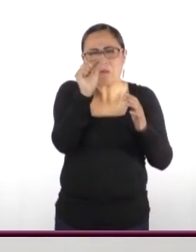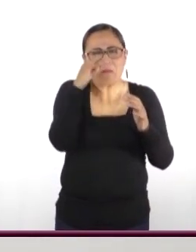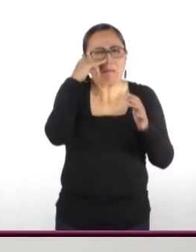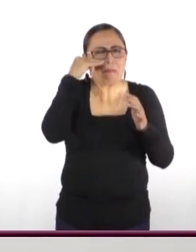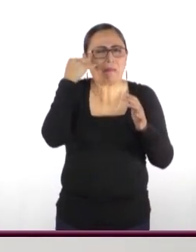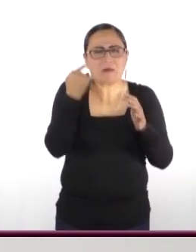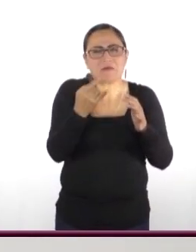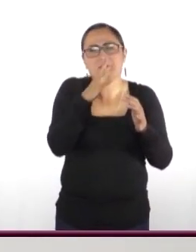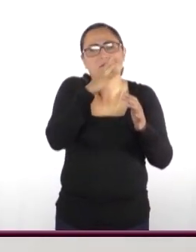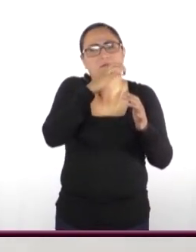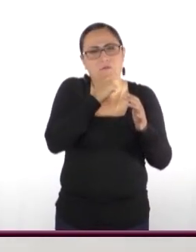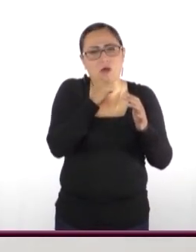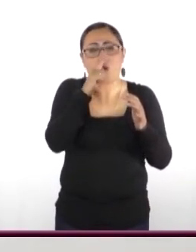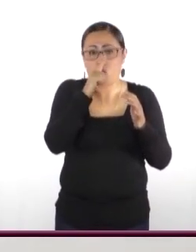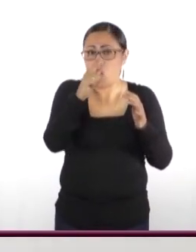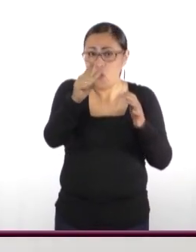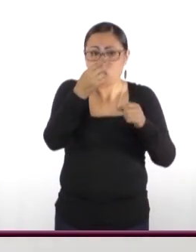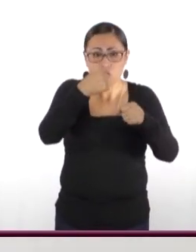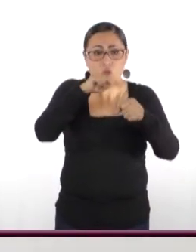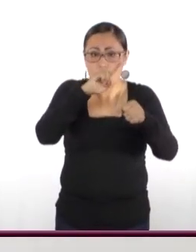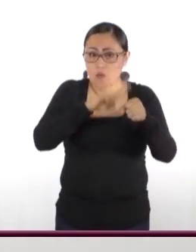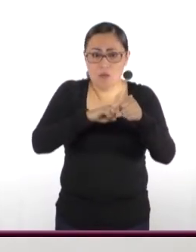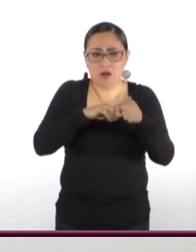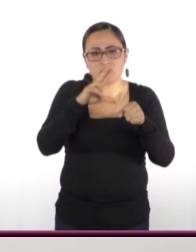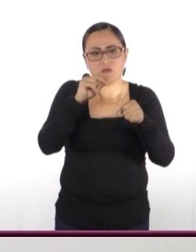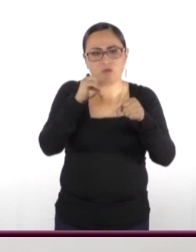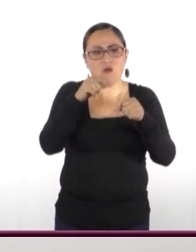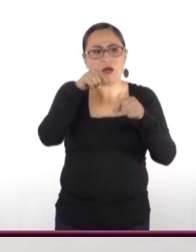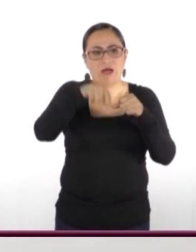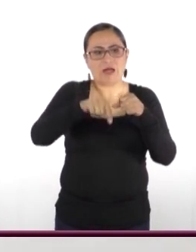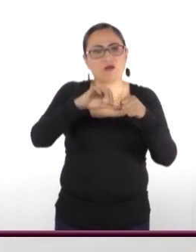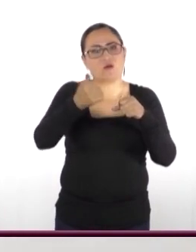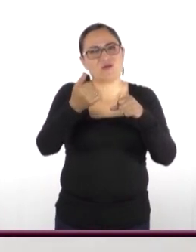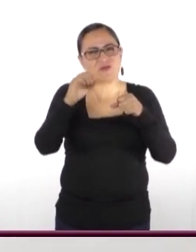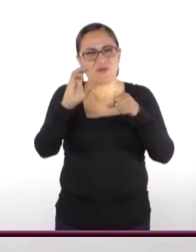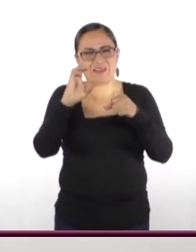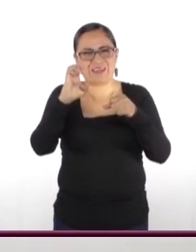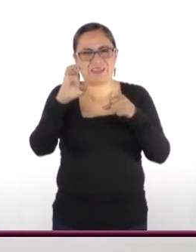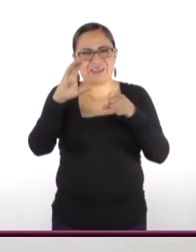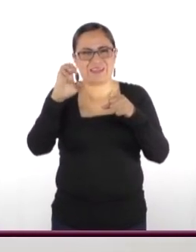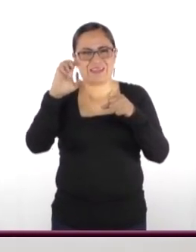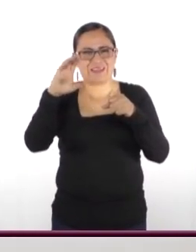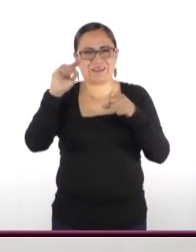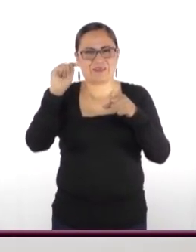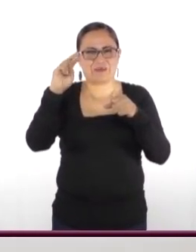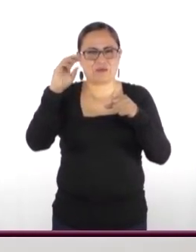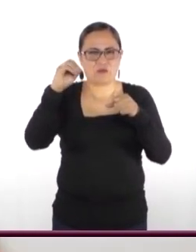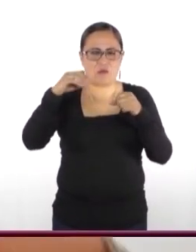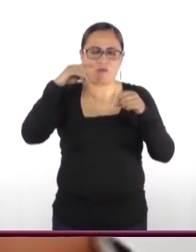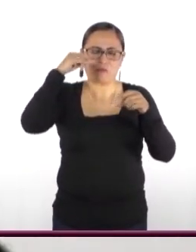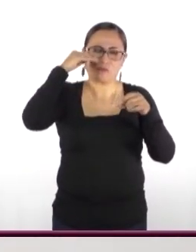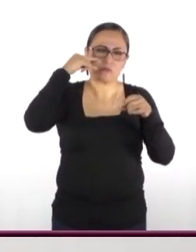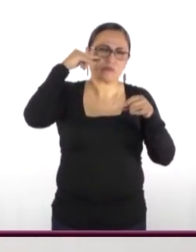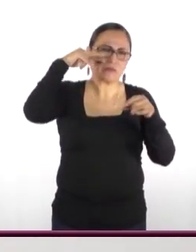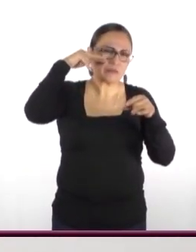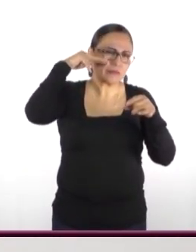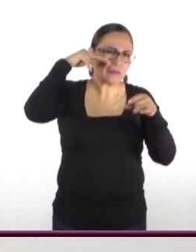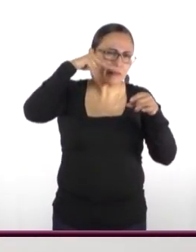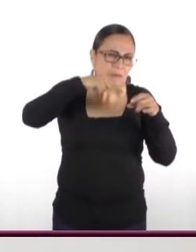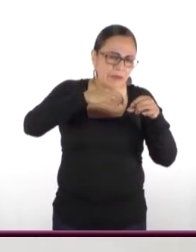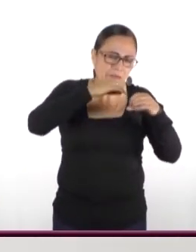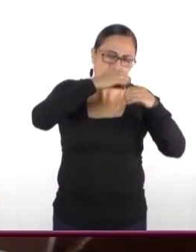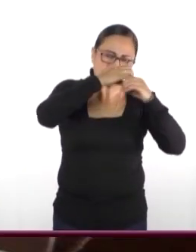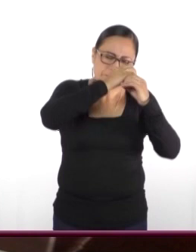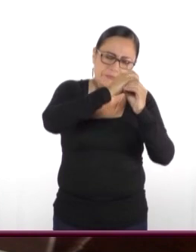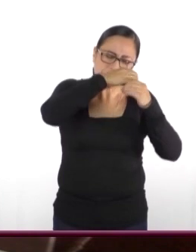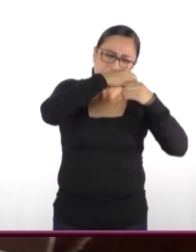del mismo tamaño. Por eso es que no usamos la luz tradicional, más bien para ver objetos tan pequeños. Más bien usamos un electrón para que pueda interactuar con cosas muy